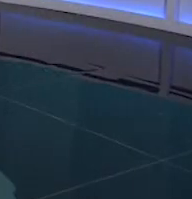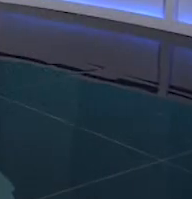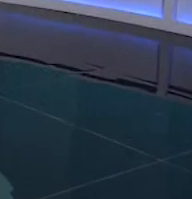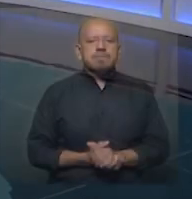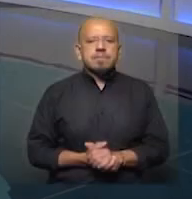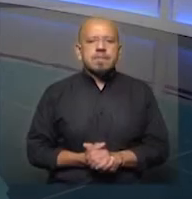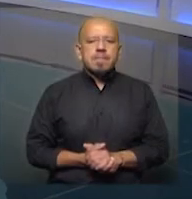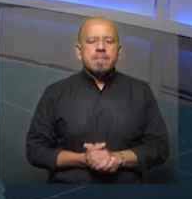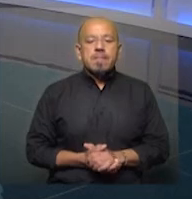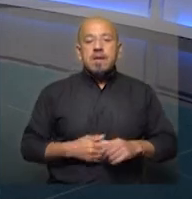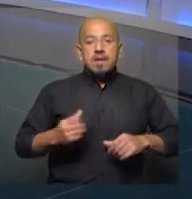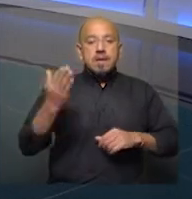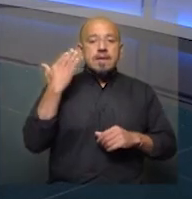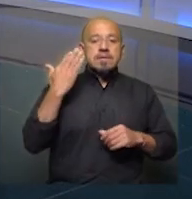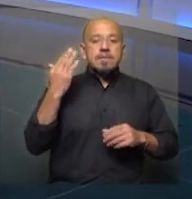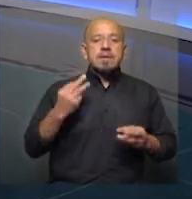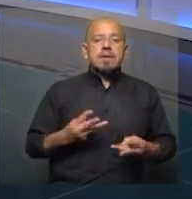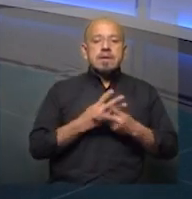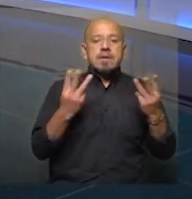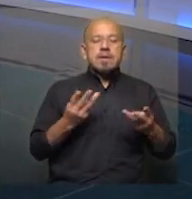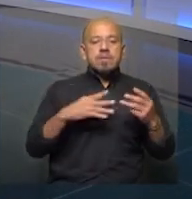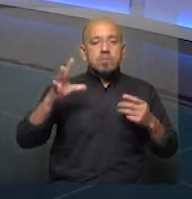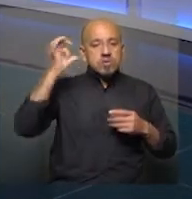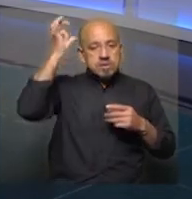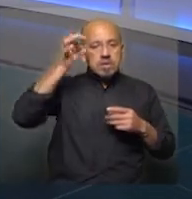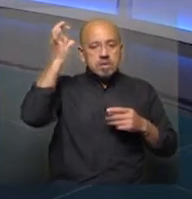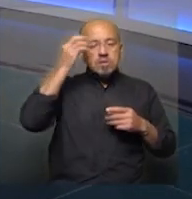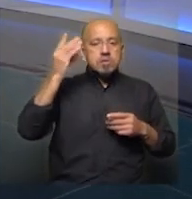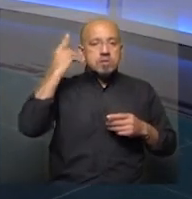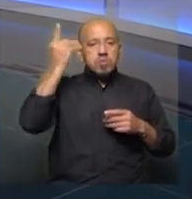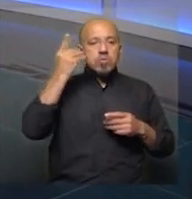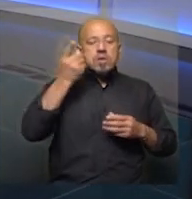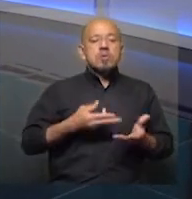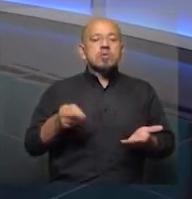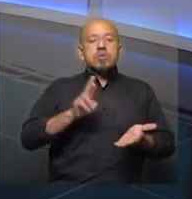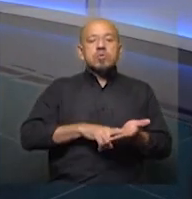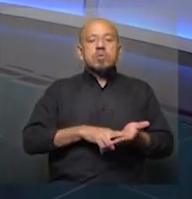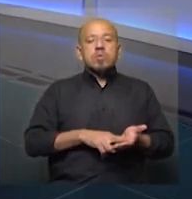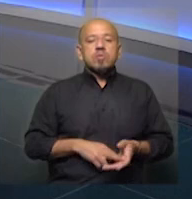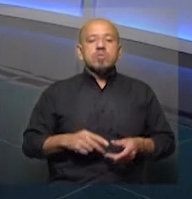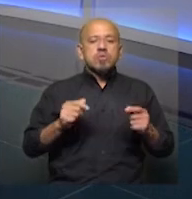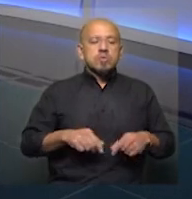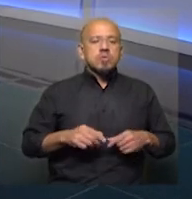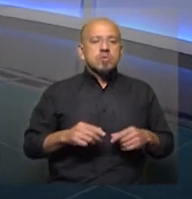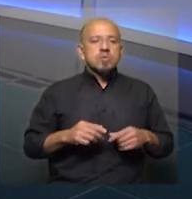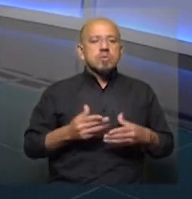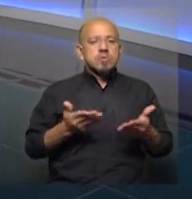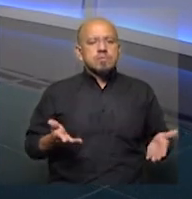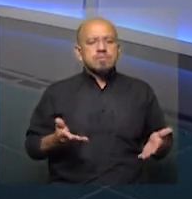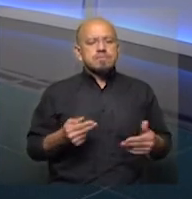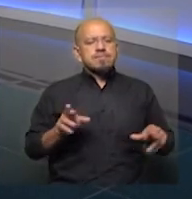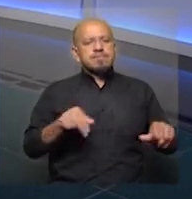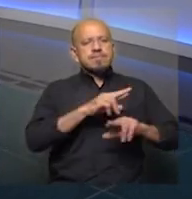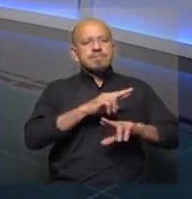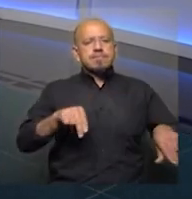la asamblea general integrada por senadores y diputados resolvió en esta jornada respaldar El veto